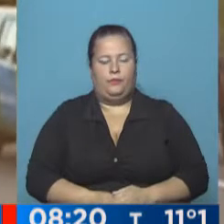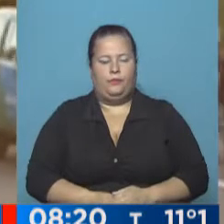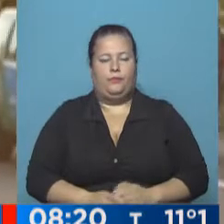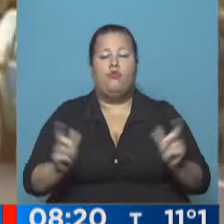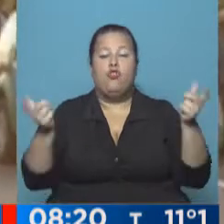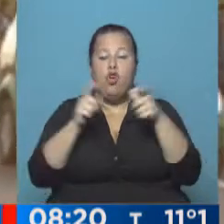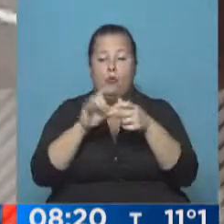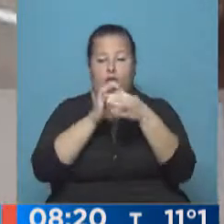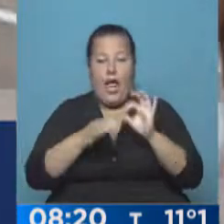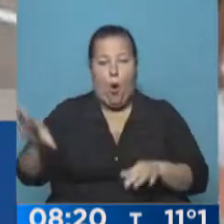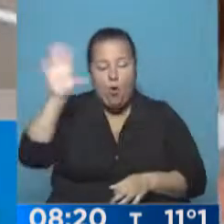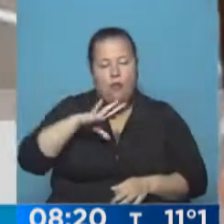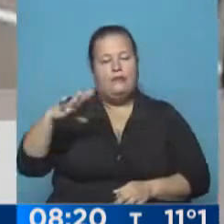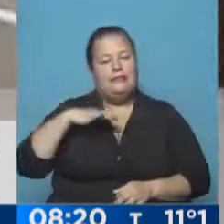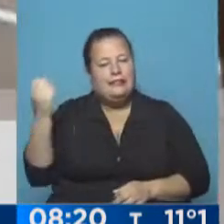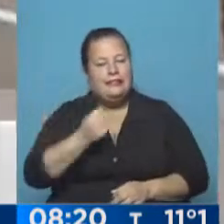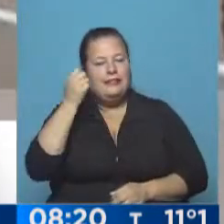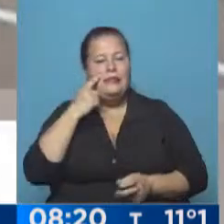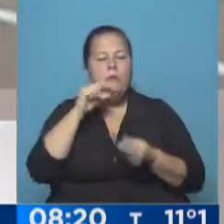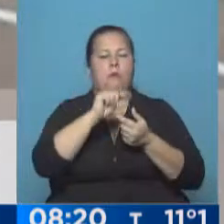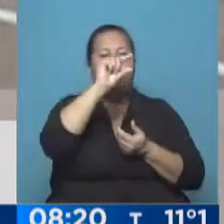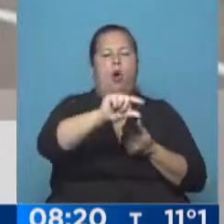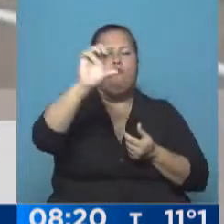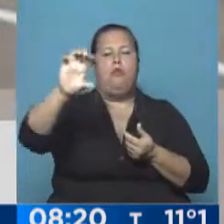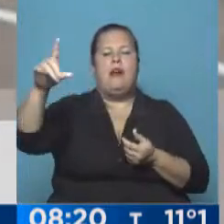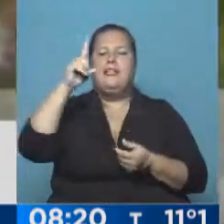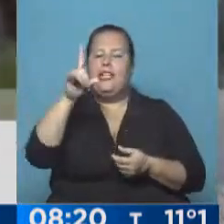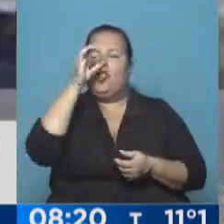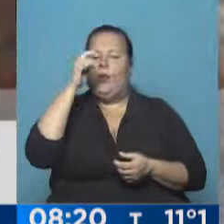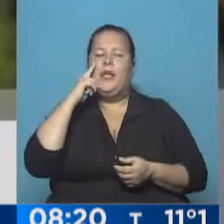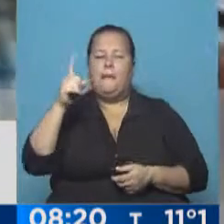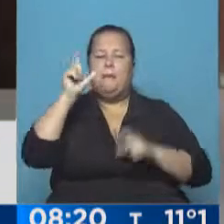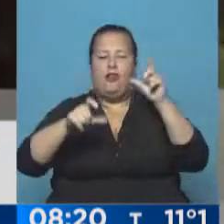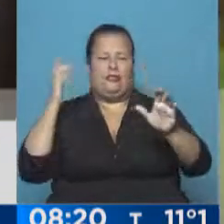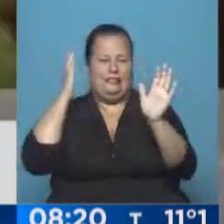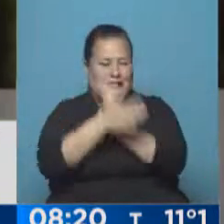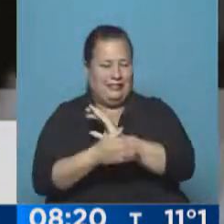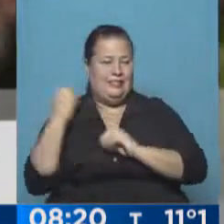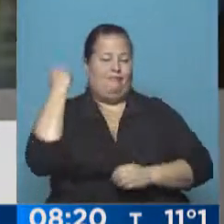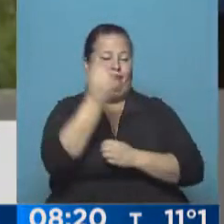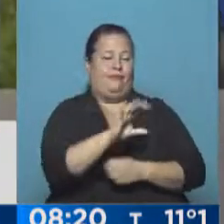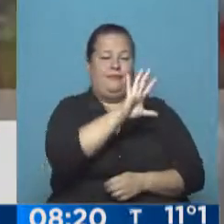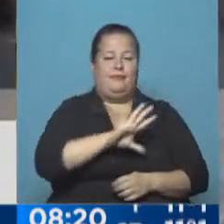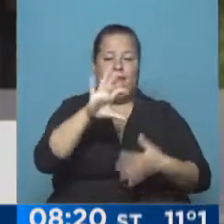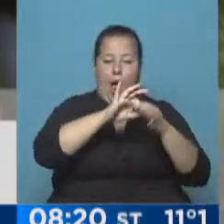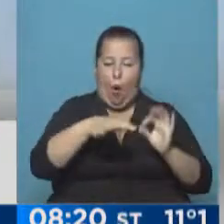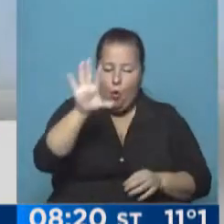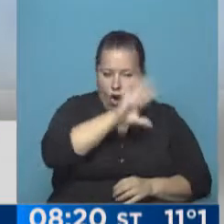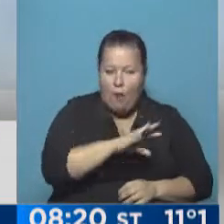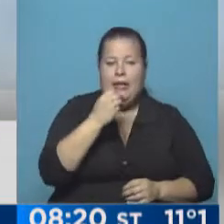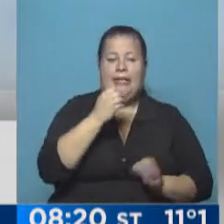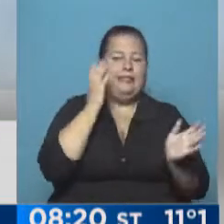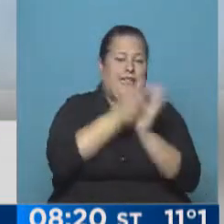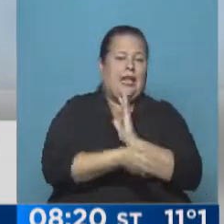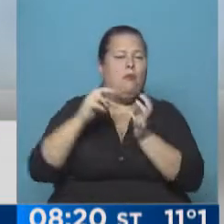La Comisión Europea sigue intentando un reparto equitativo de unos 120.000 refugiados que llegan al continente, escapando